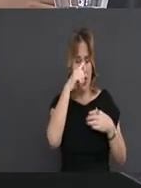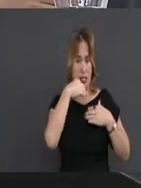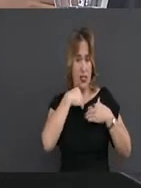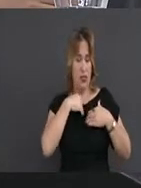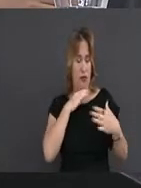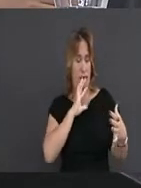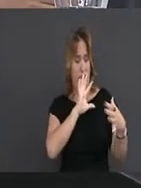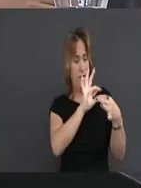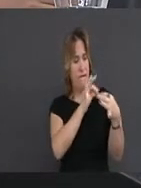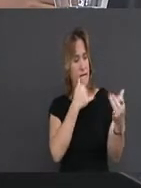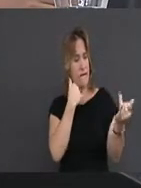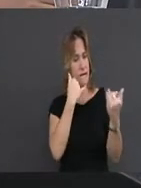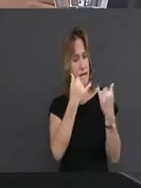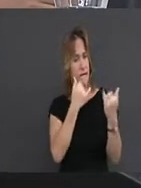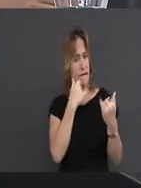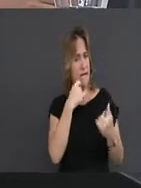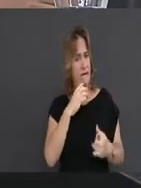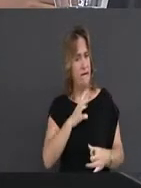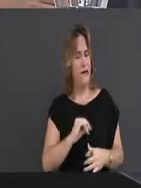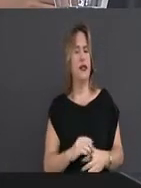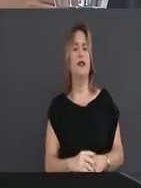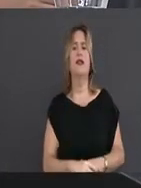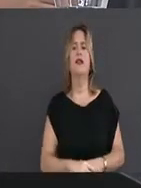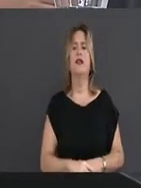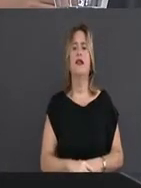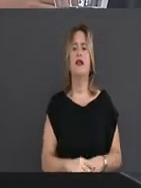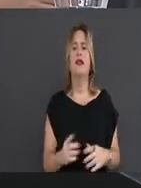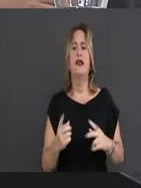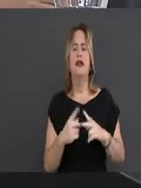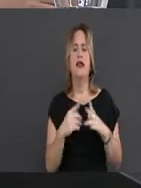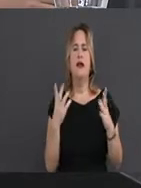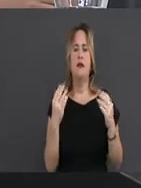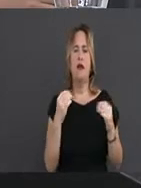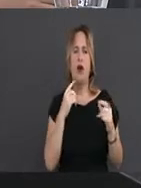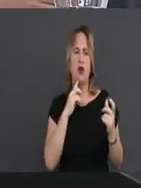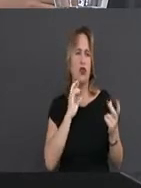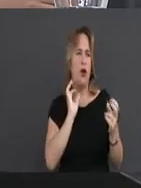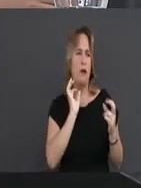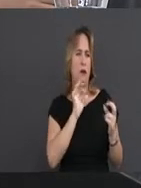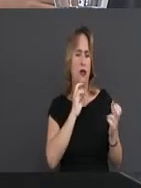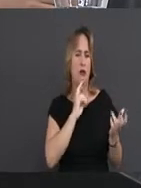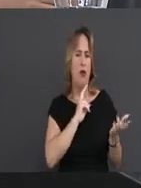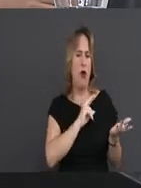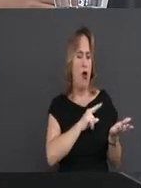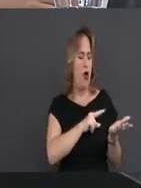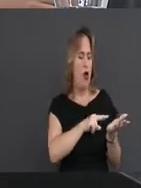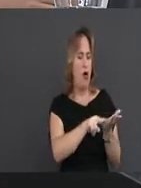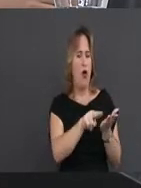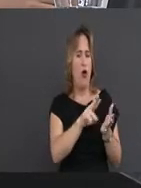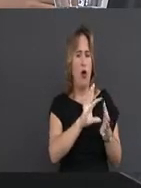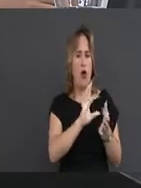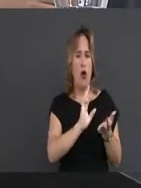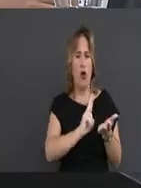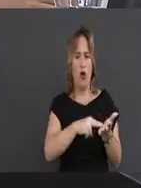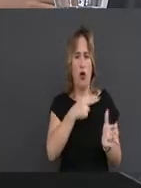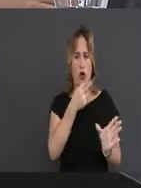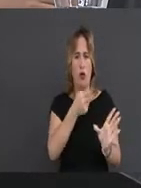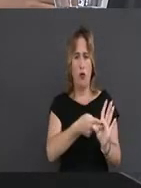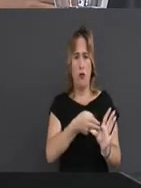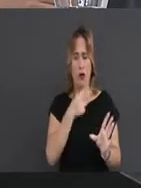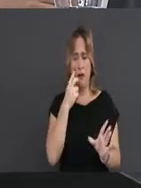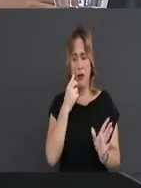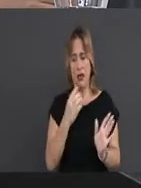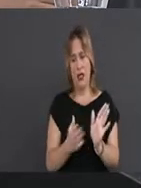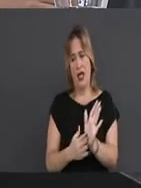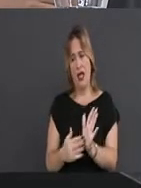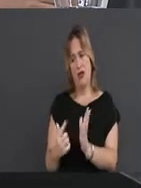comunicación directa y muchas veces entran por el conducto de Coupé. Mire, gobernadora,